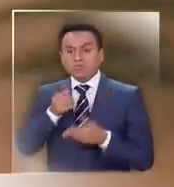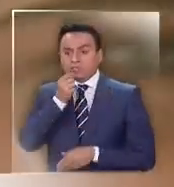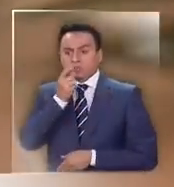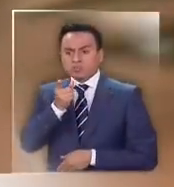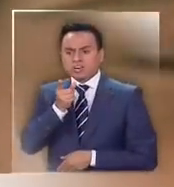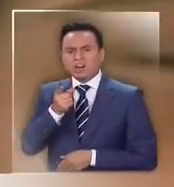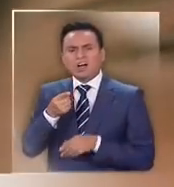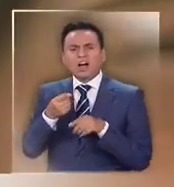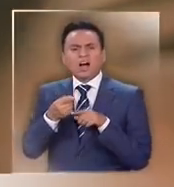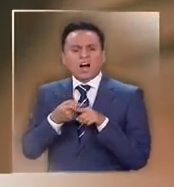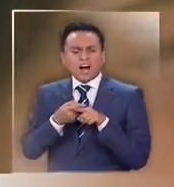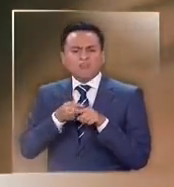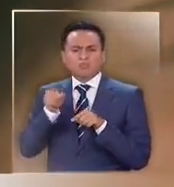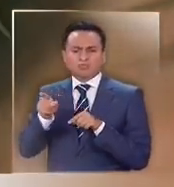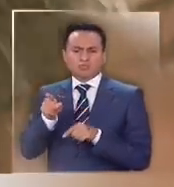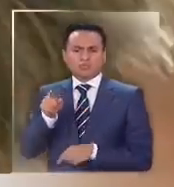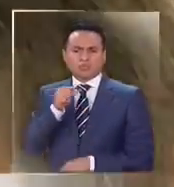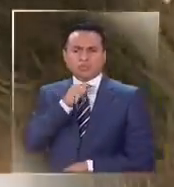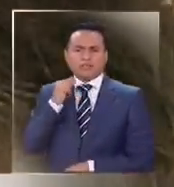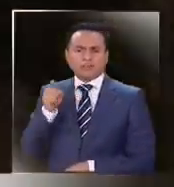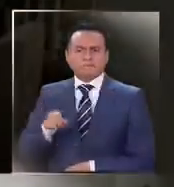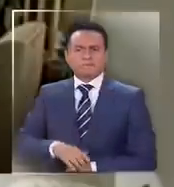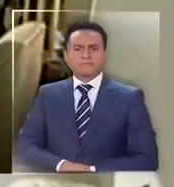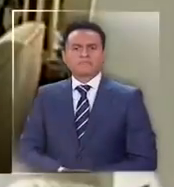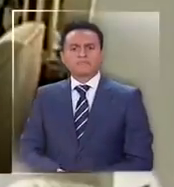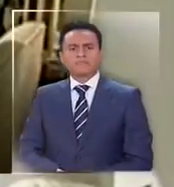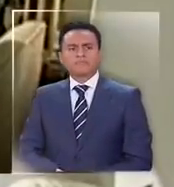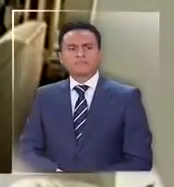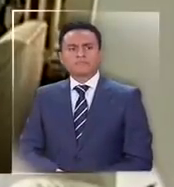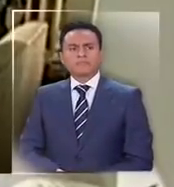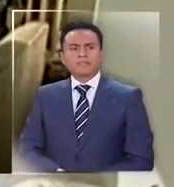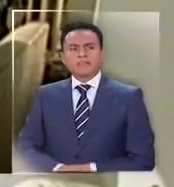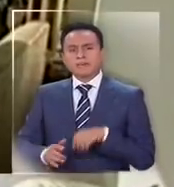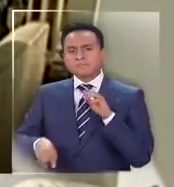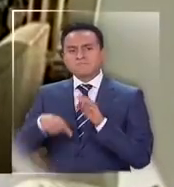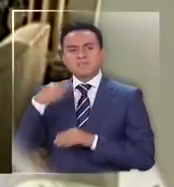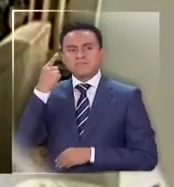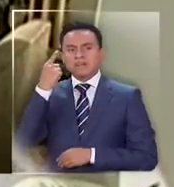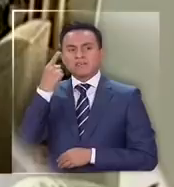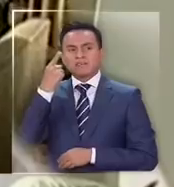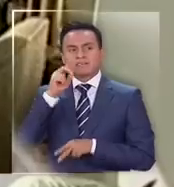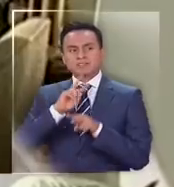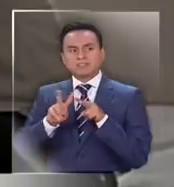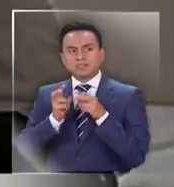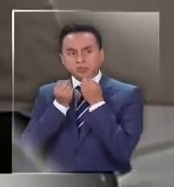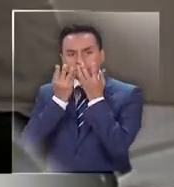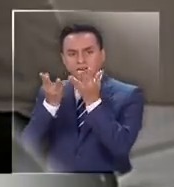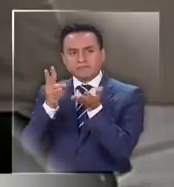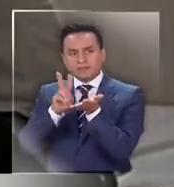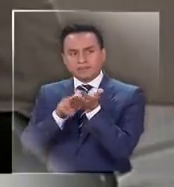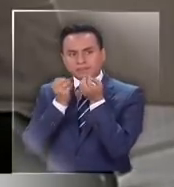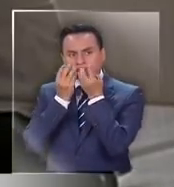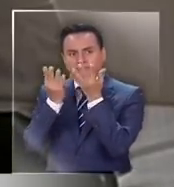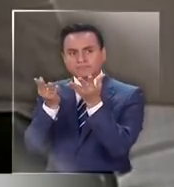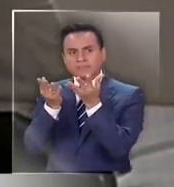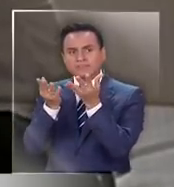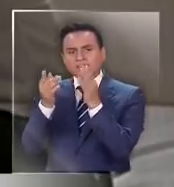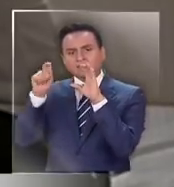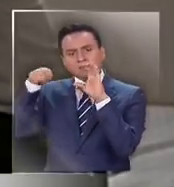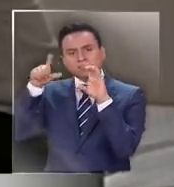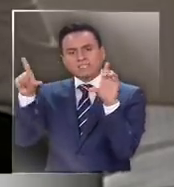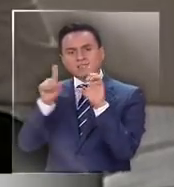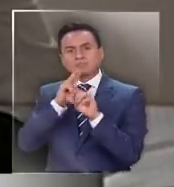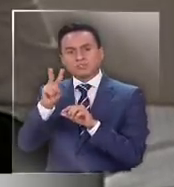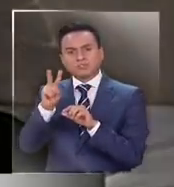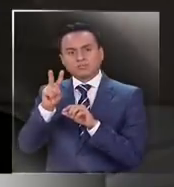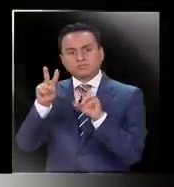denuncian abusos por parte del padre. Por primera vez acceden a contar su verdad frente a una cámara de